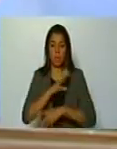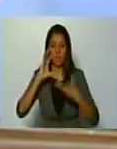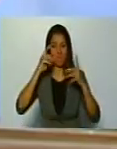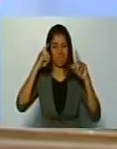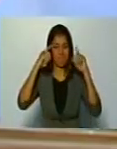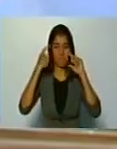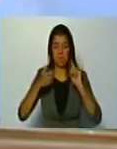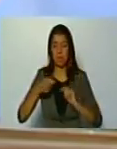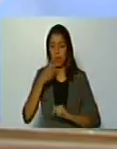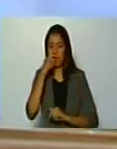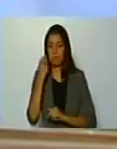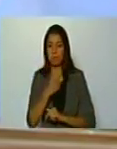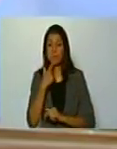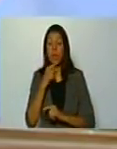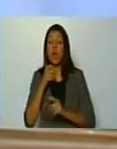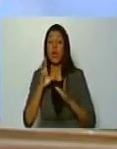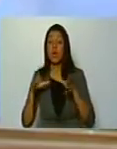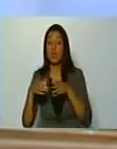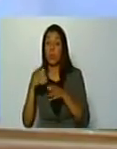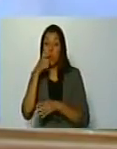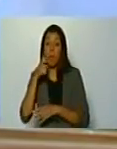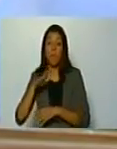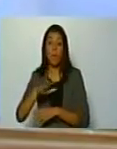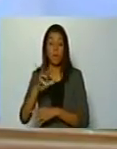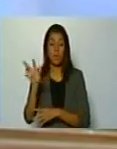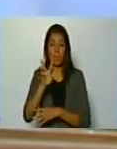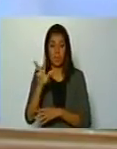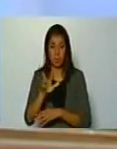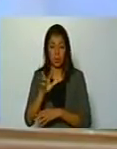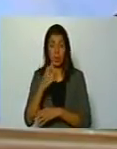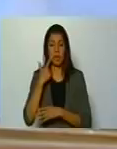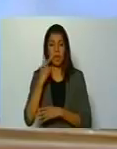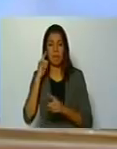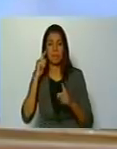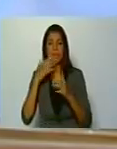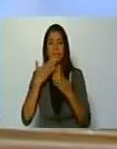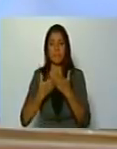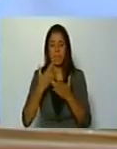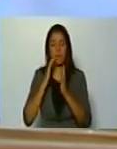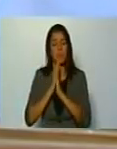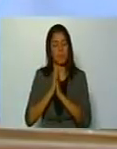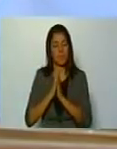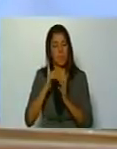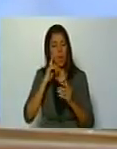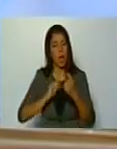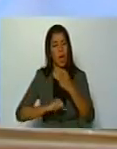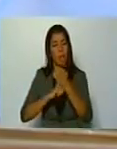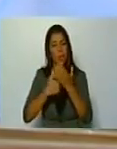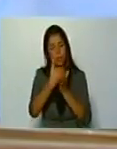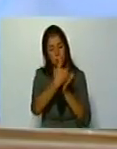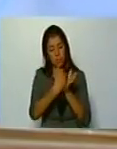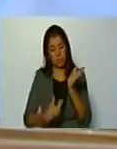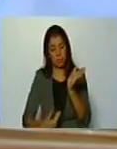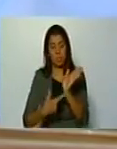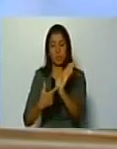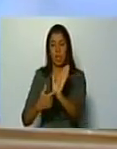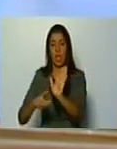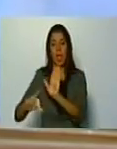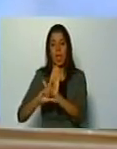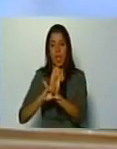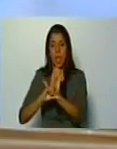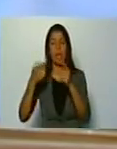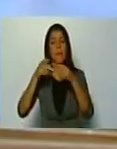el desprecio del conjunto de nuestro pueblo, razón que exige su apoyo para ser elevada como ley de la